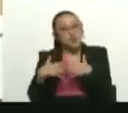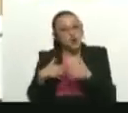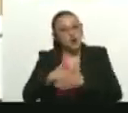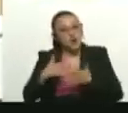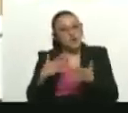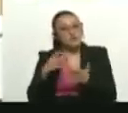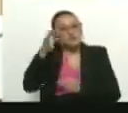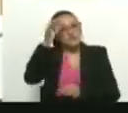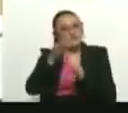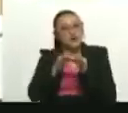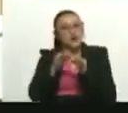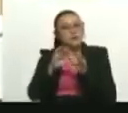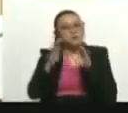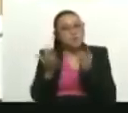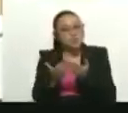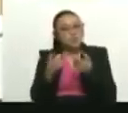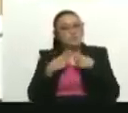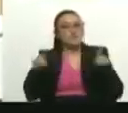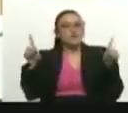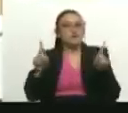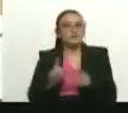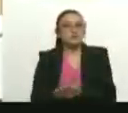la esperanza de un mundo diferente.